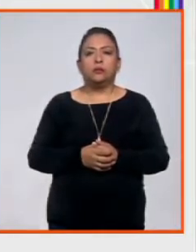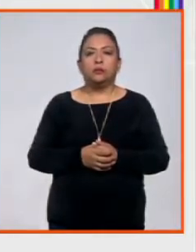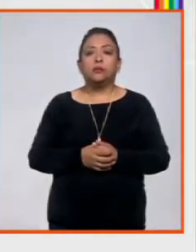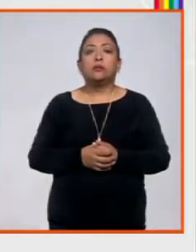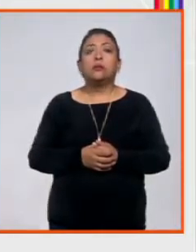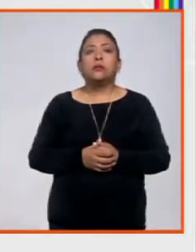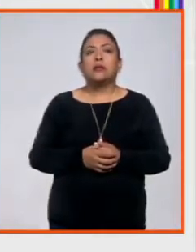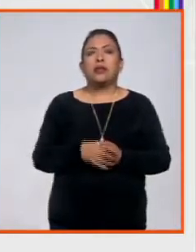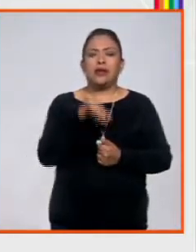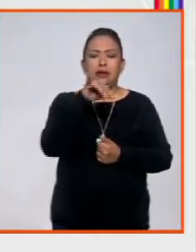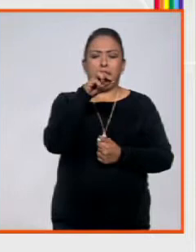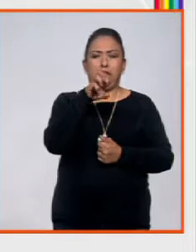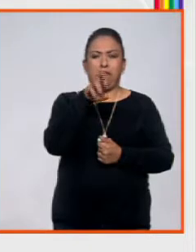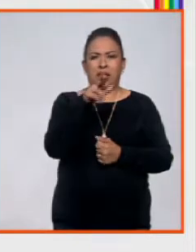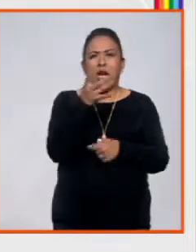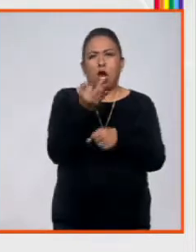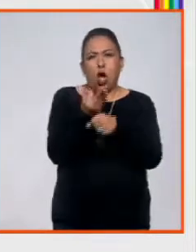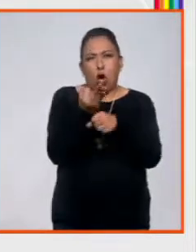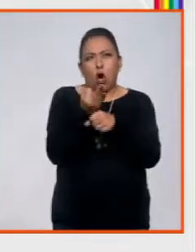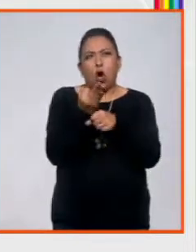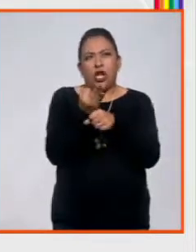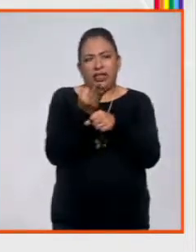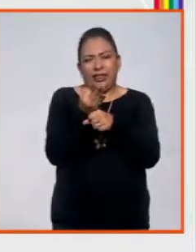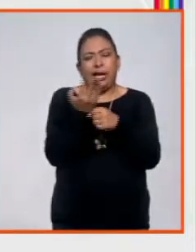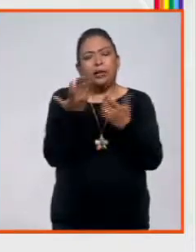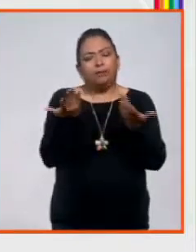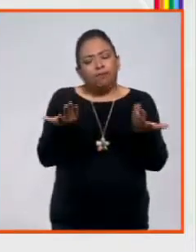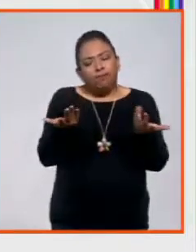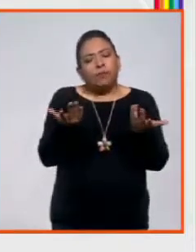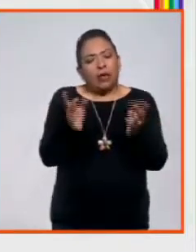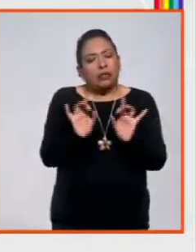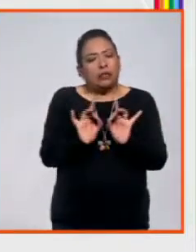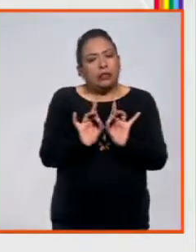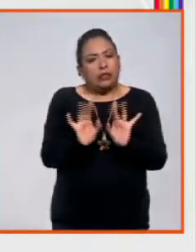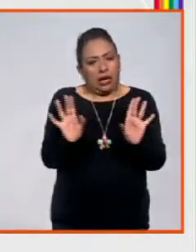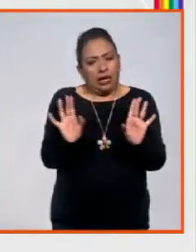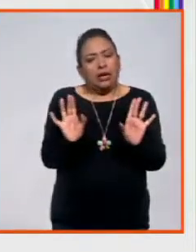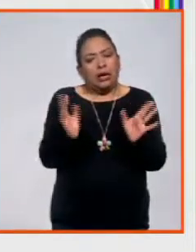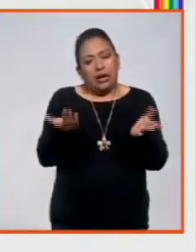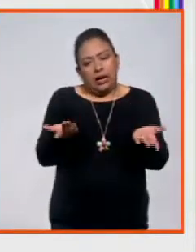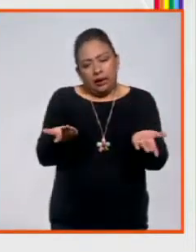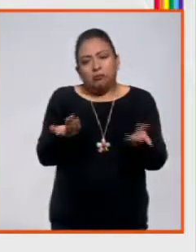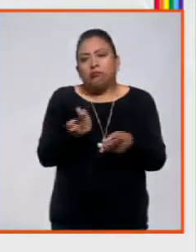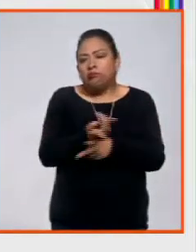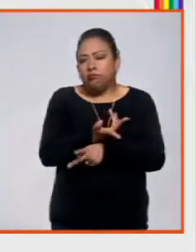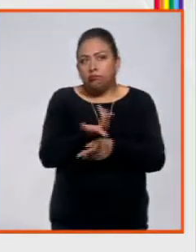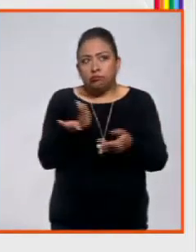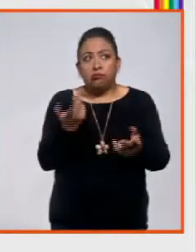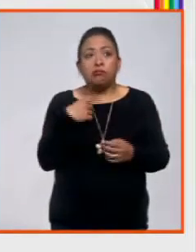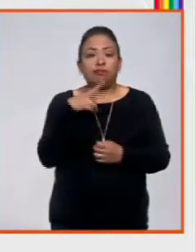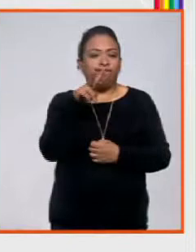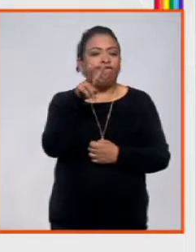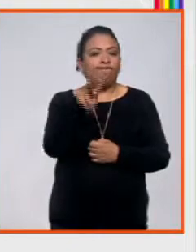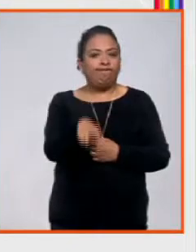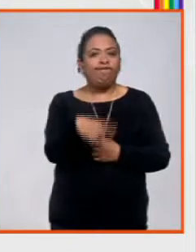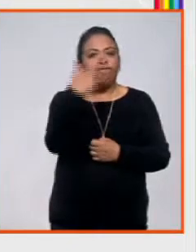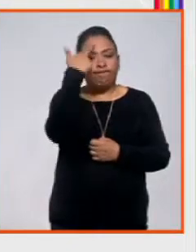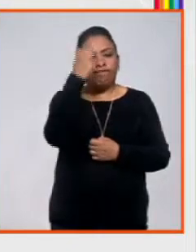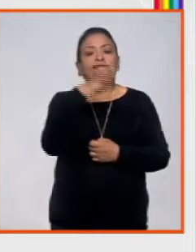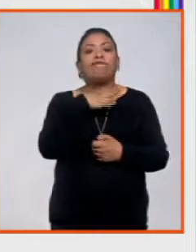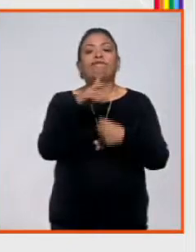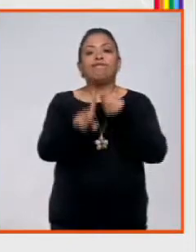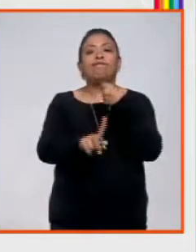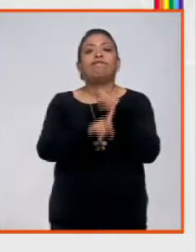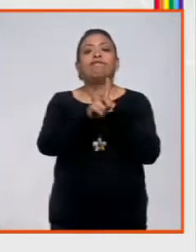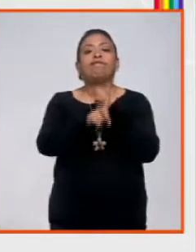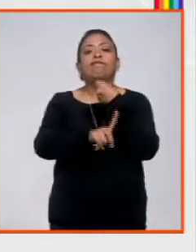el himen esté en una situación ahorita delicada nada más porque efectivamente hay un problema